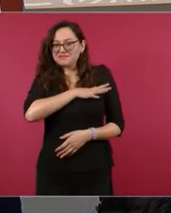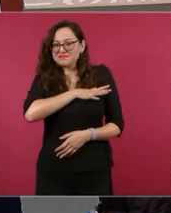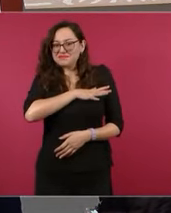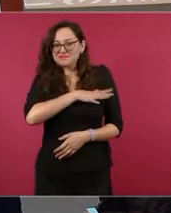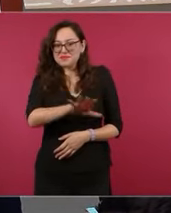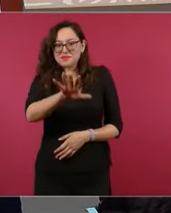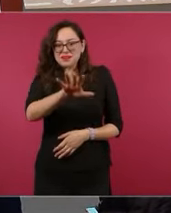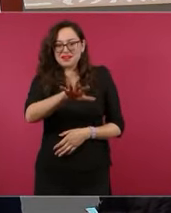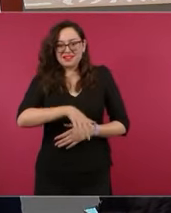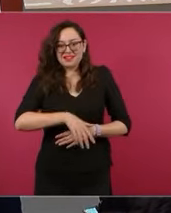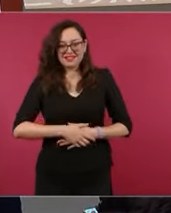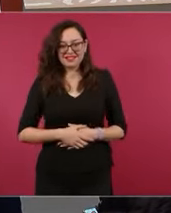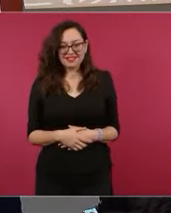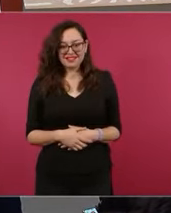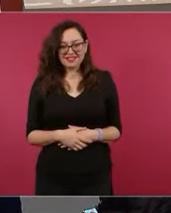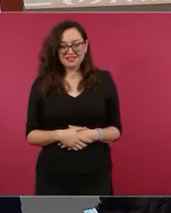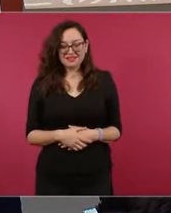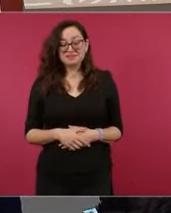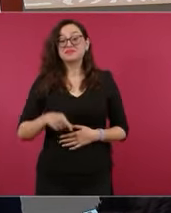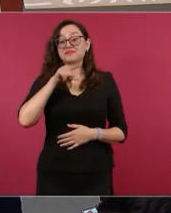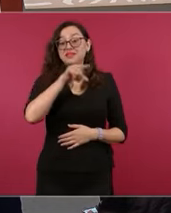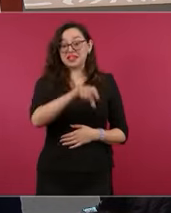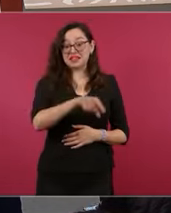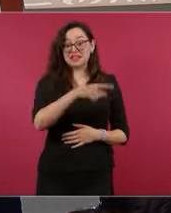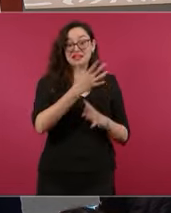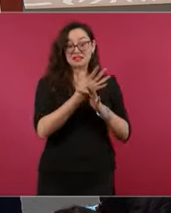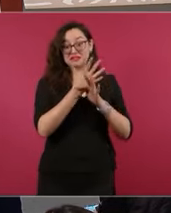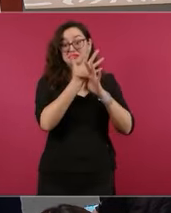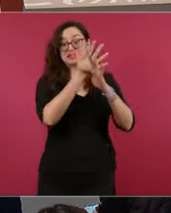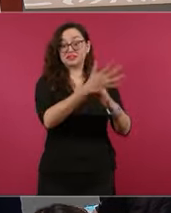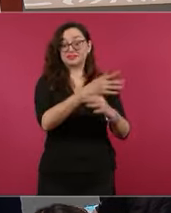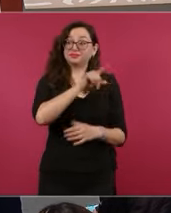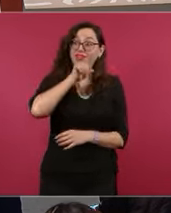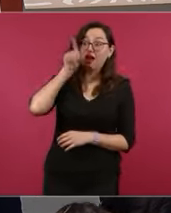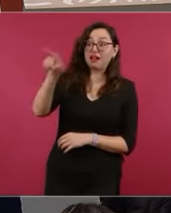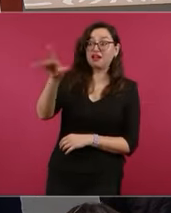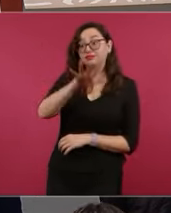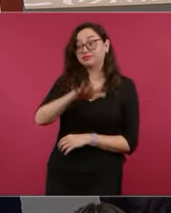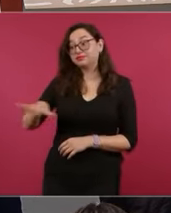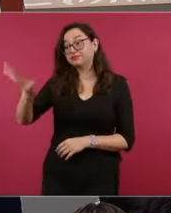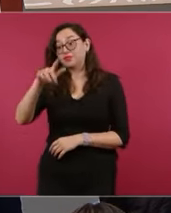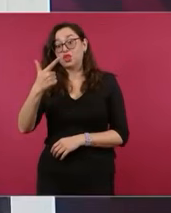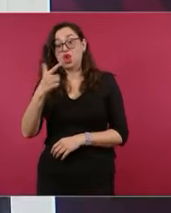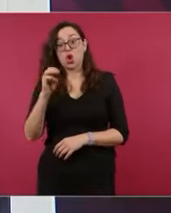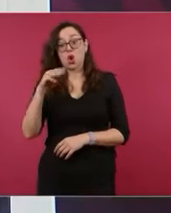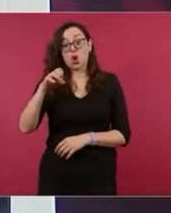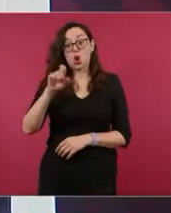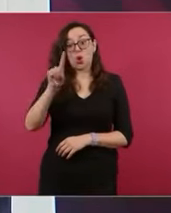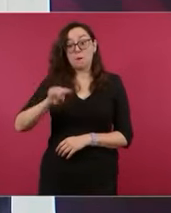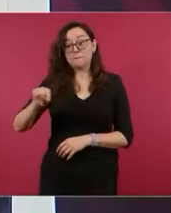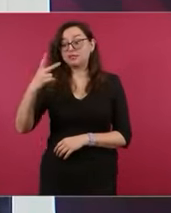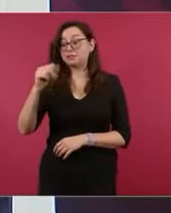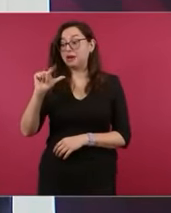había yo estado en un hotel en Gómez Palacio con el señor